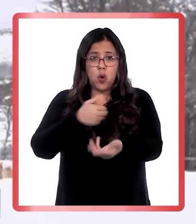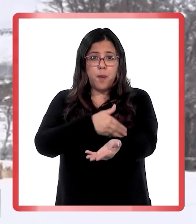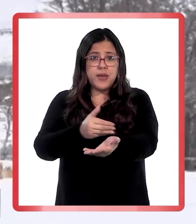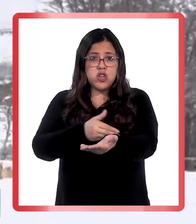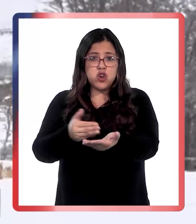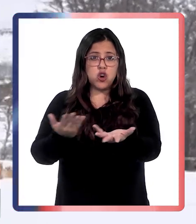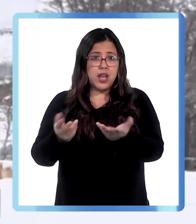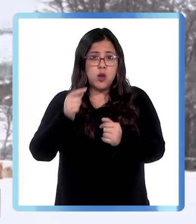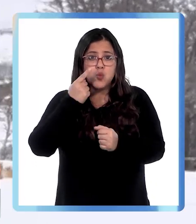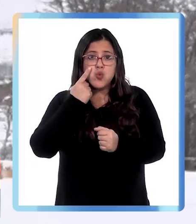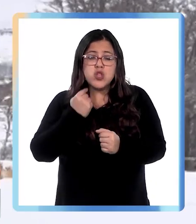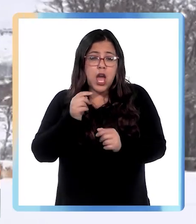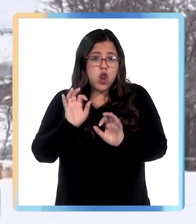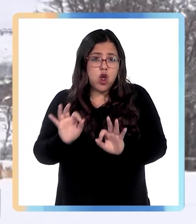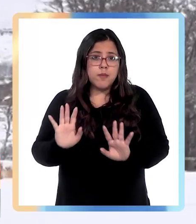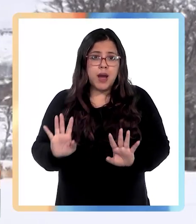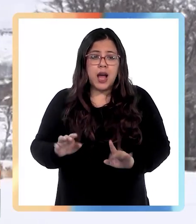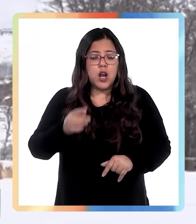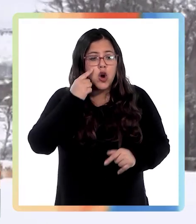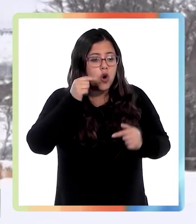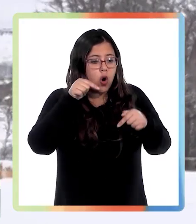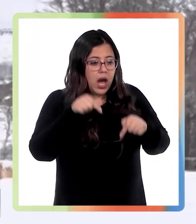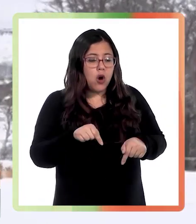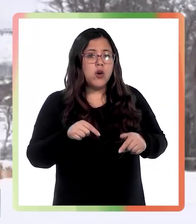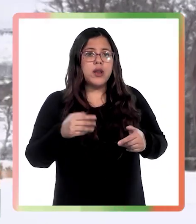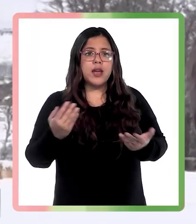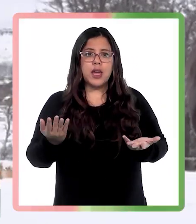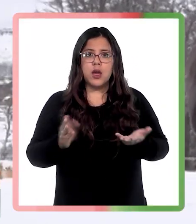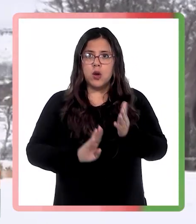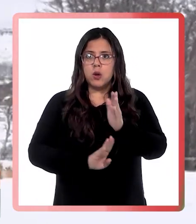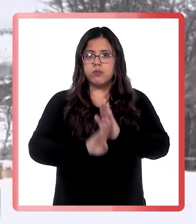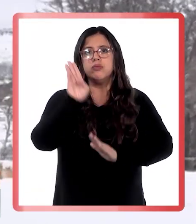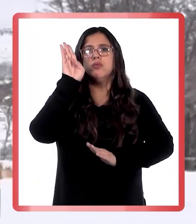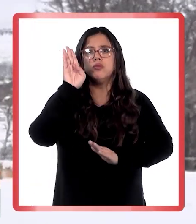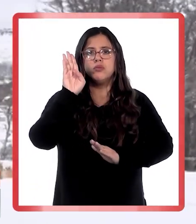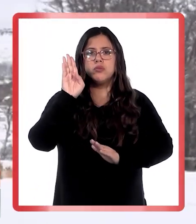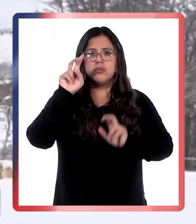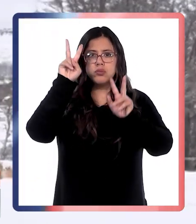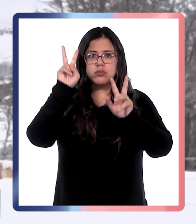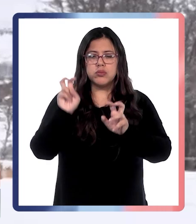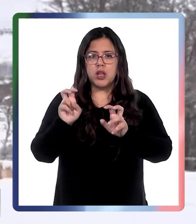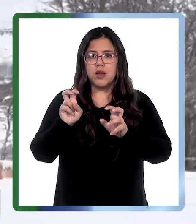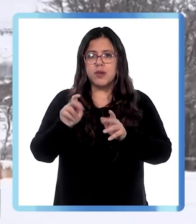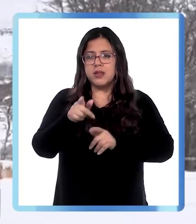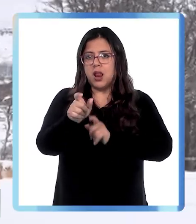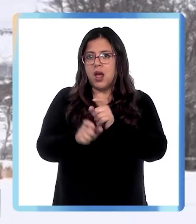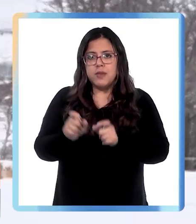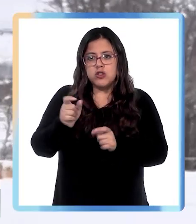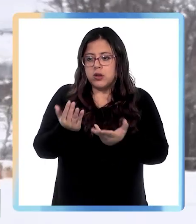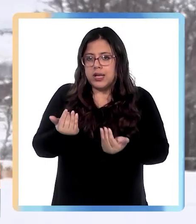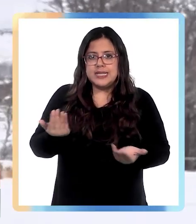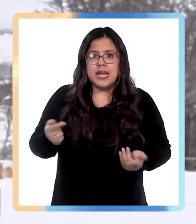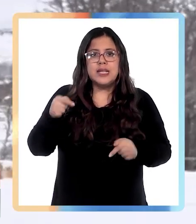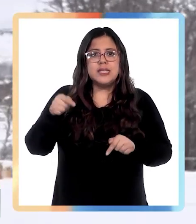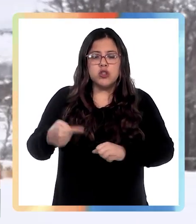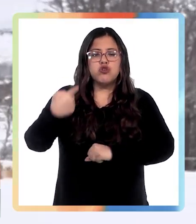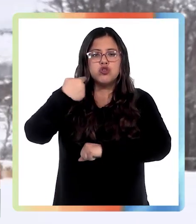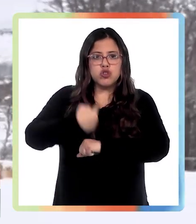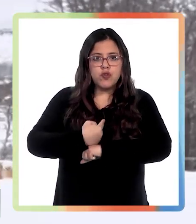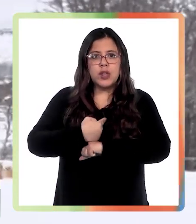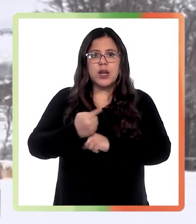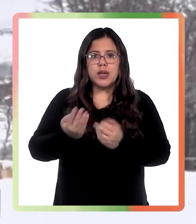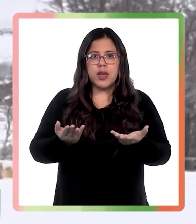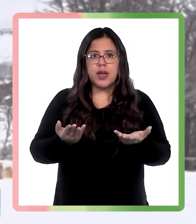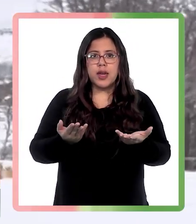ya hace cierto que que estemos absolutamente disparado con los consumos de de la ciudad esto nos